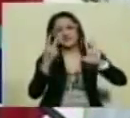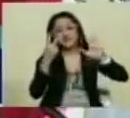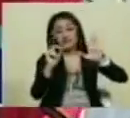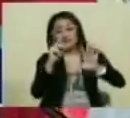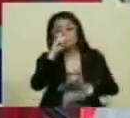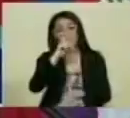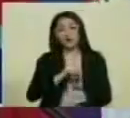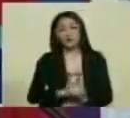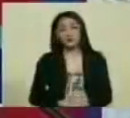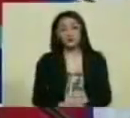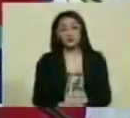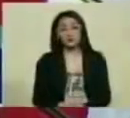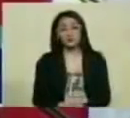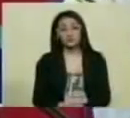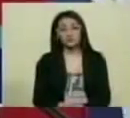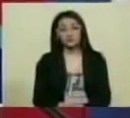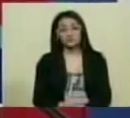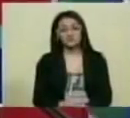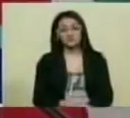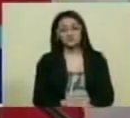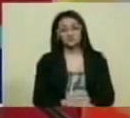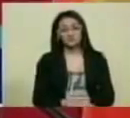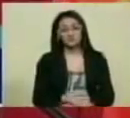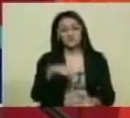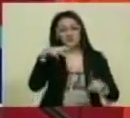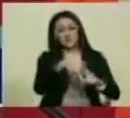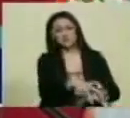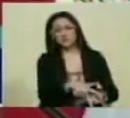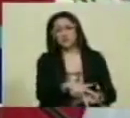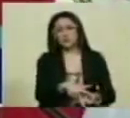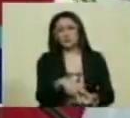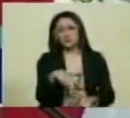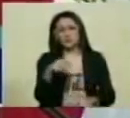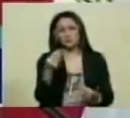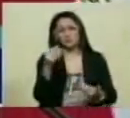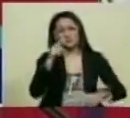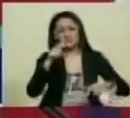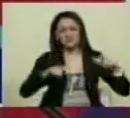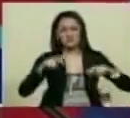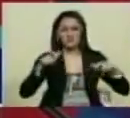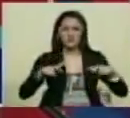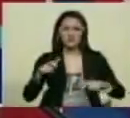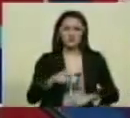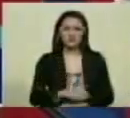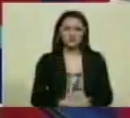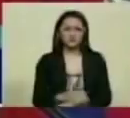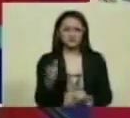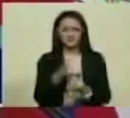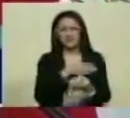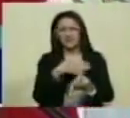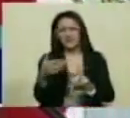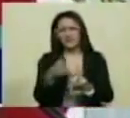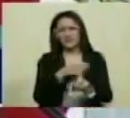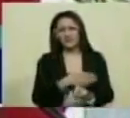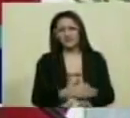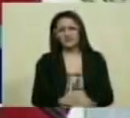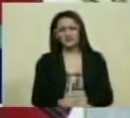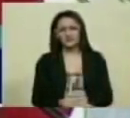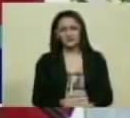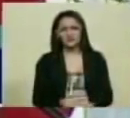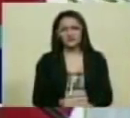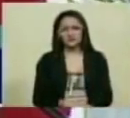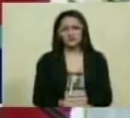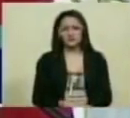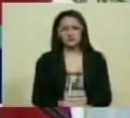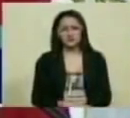¿Cuántos fueron humillados, maltratados? y yo debo, y no debe decirlo, yo no, uno